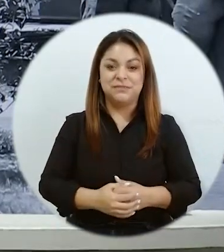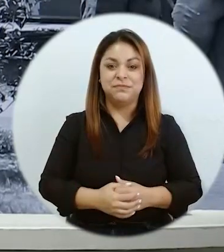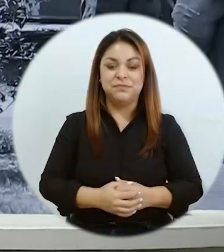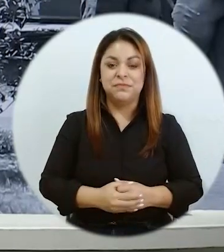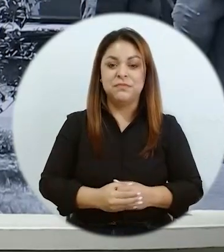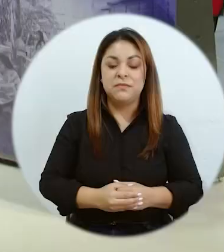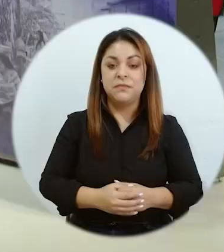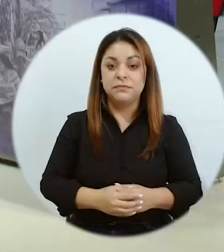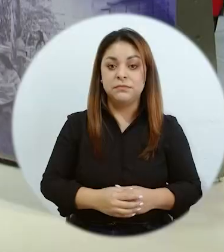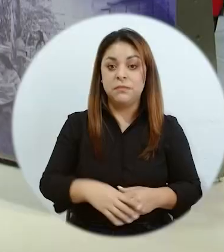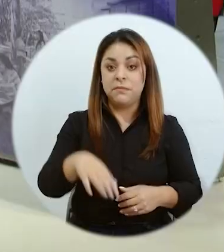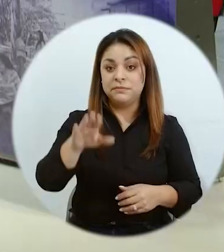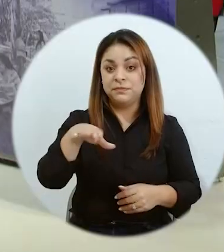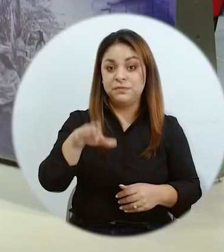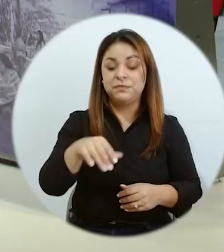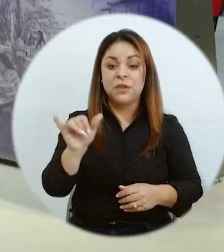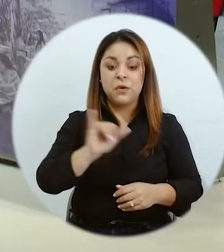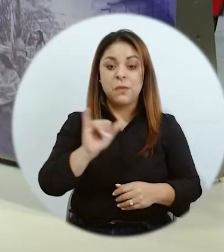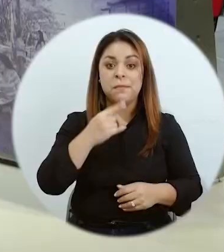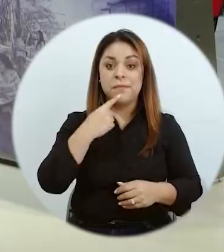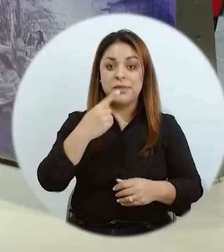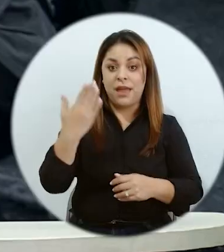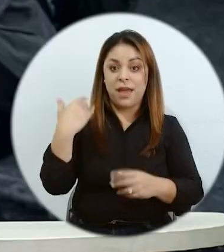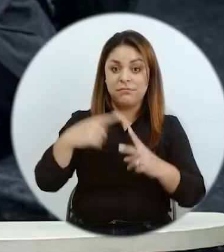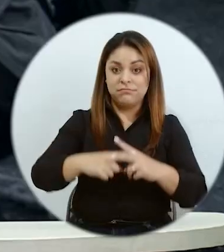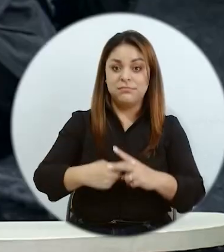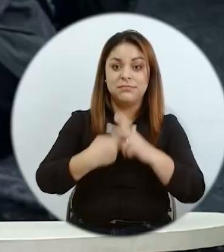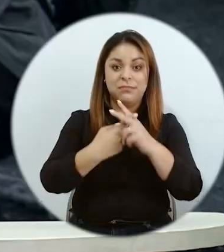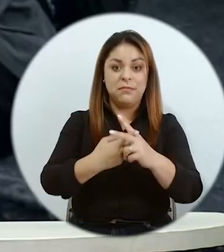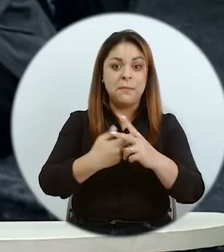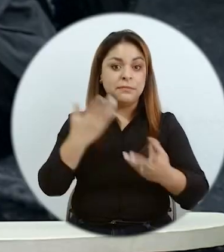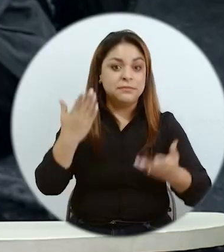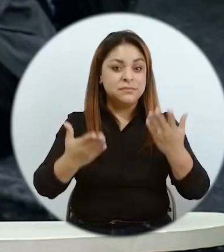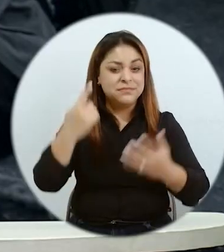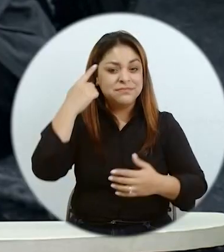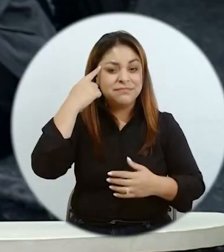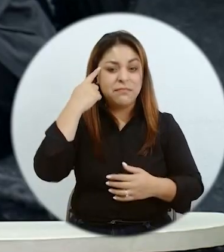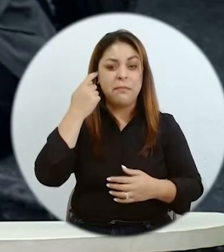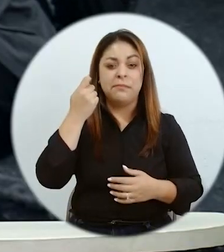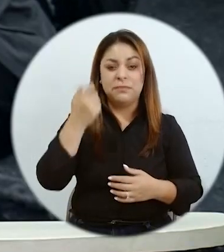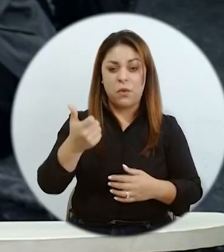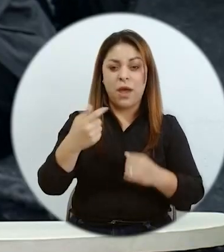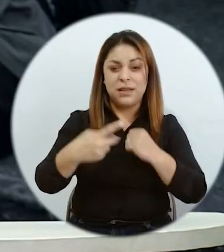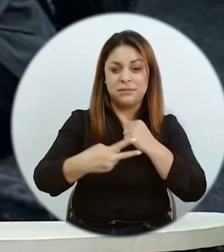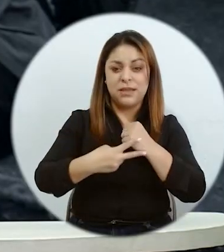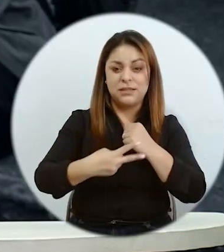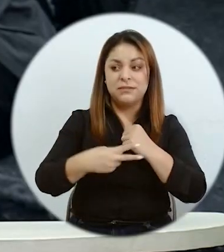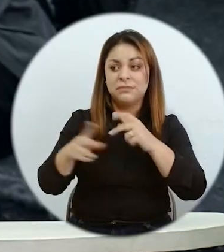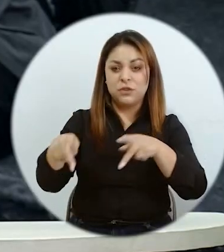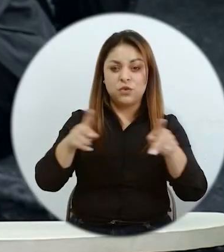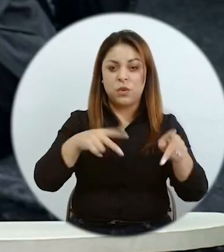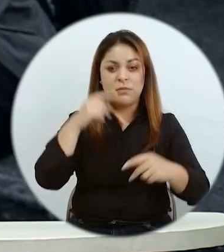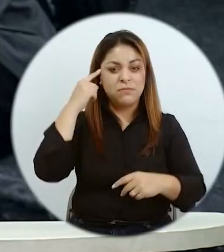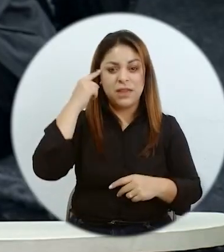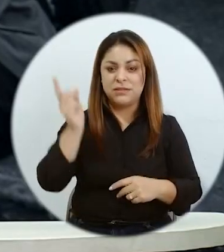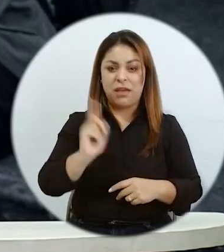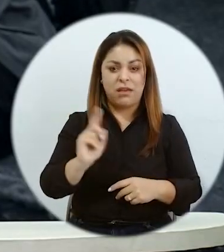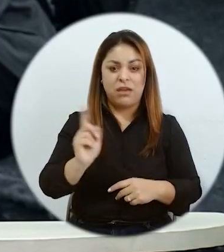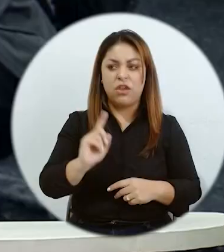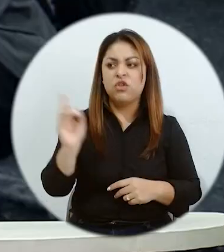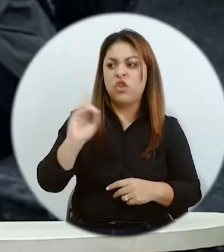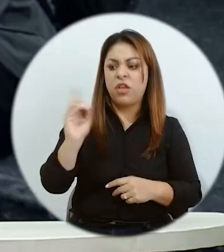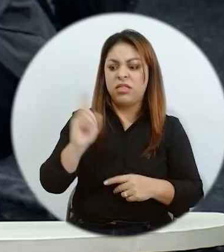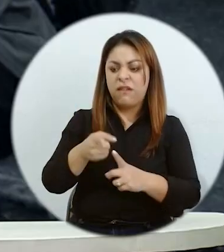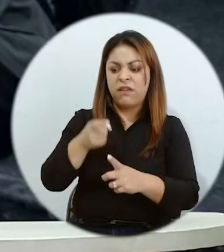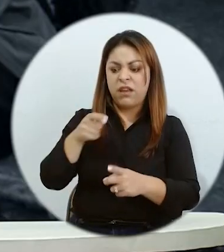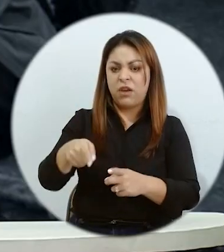espacio. Bueno, como decíamos al inicio, yo creo que pocas veces, más en este siglo, la gente se detiene a pensar de dónde viene la comida,